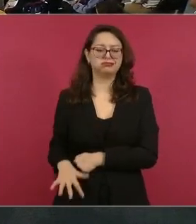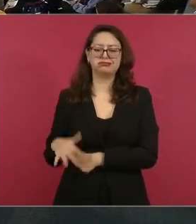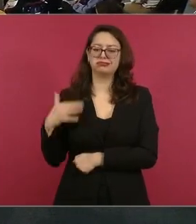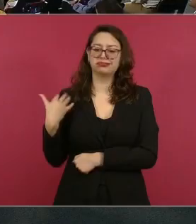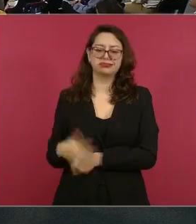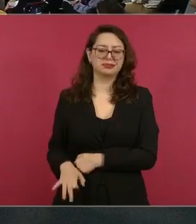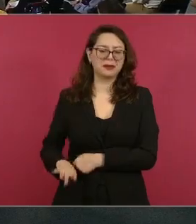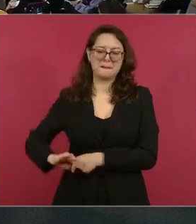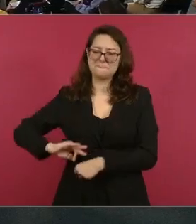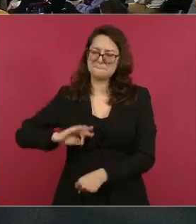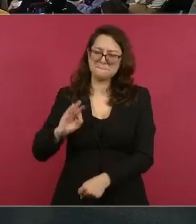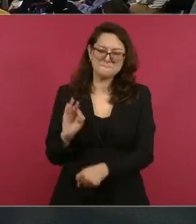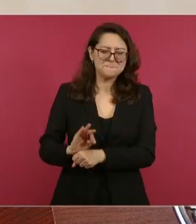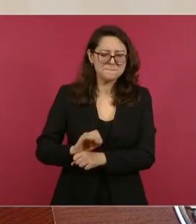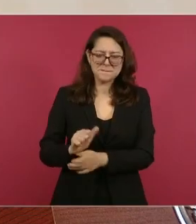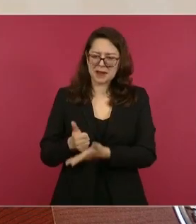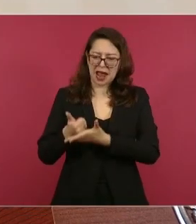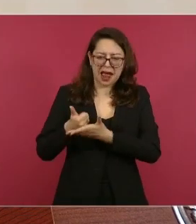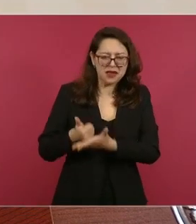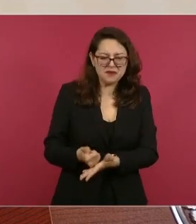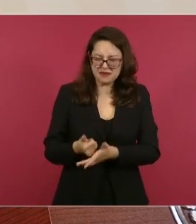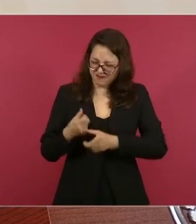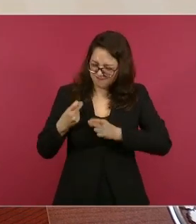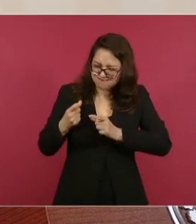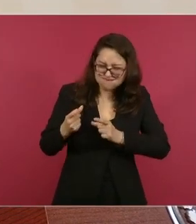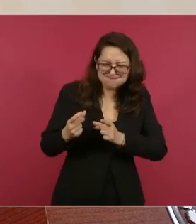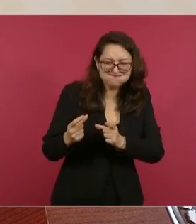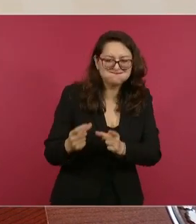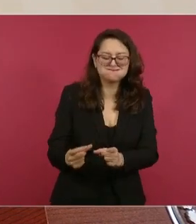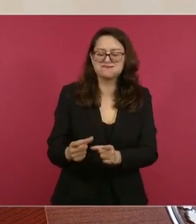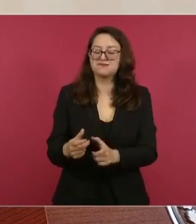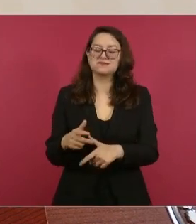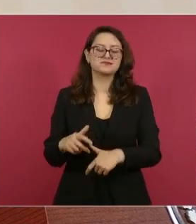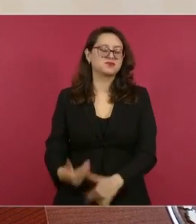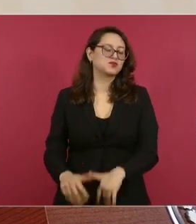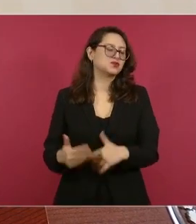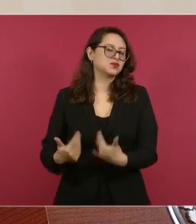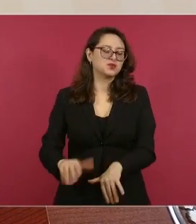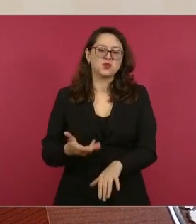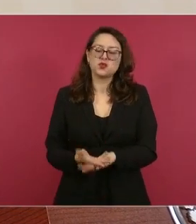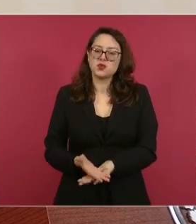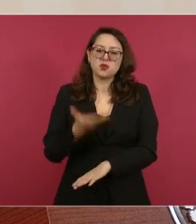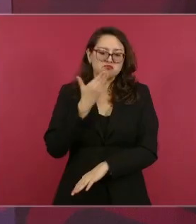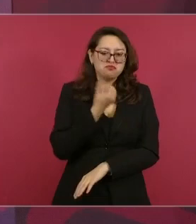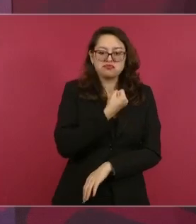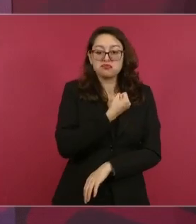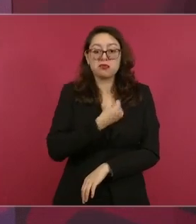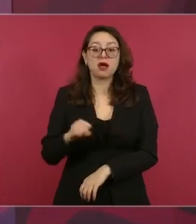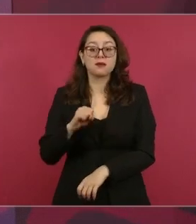importantísimo por la forma en que están organizados.